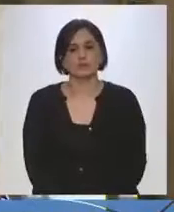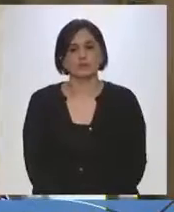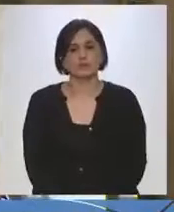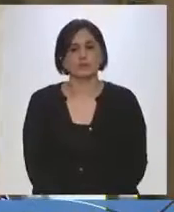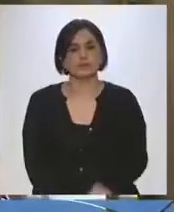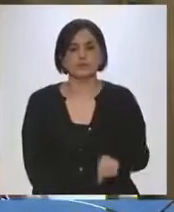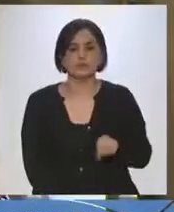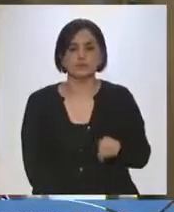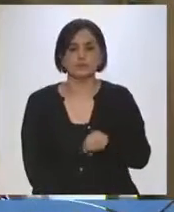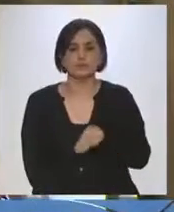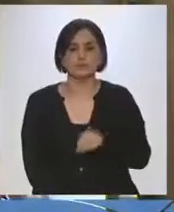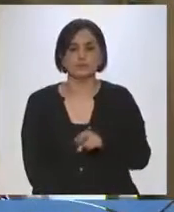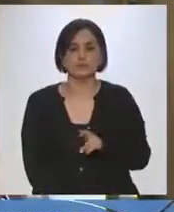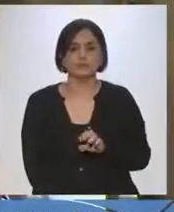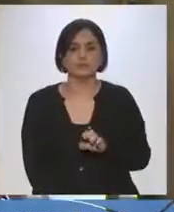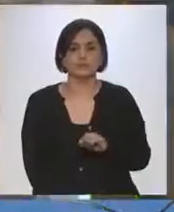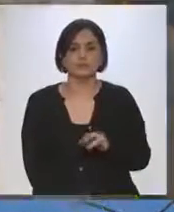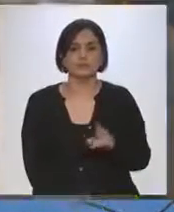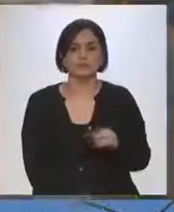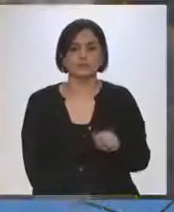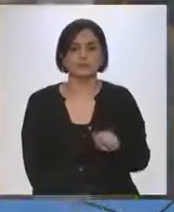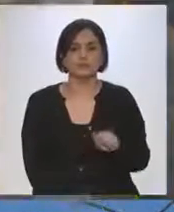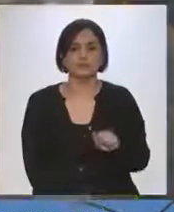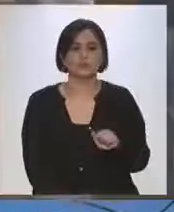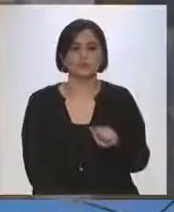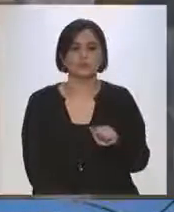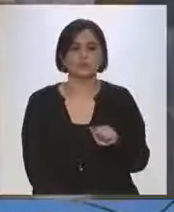Senador Moreira, ¿cómo vota?